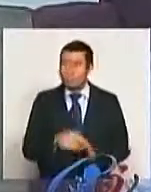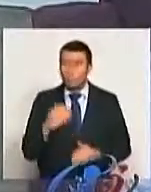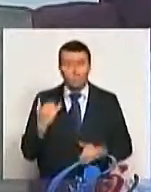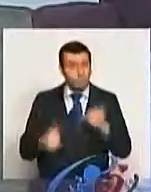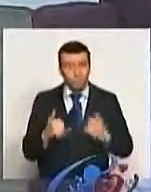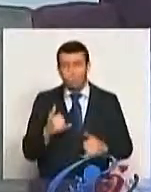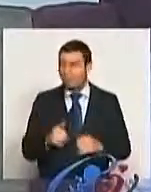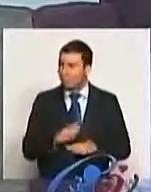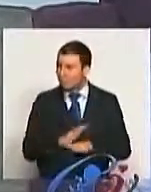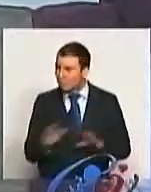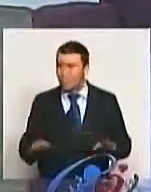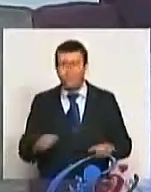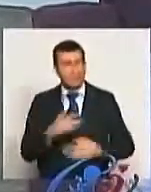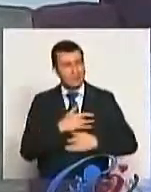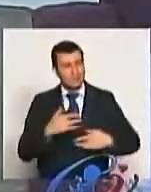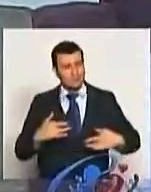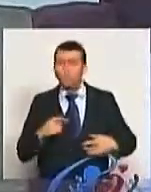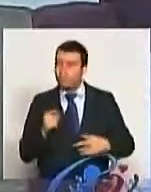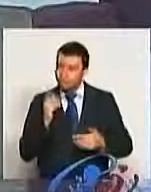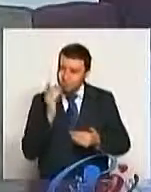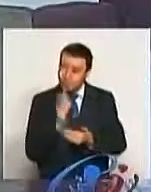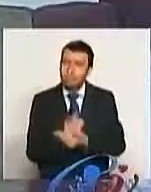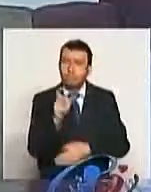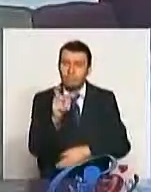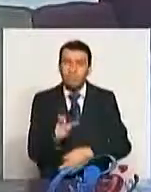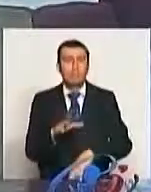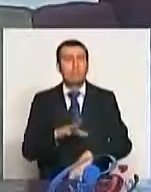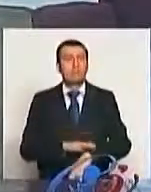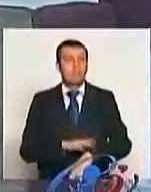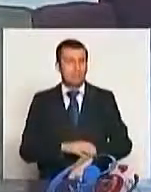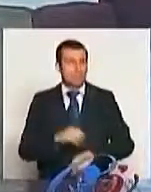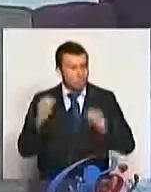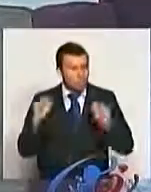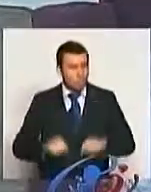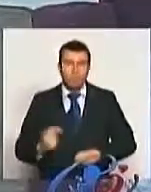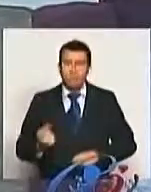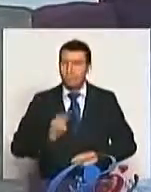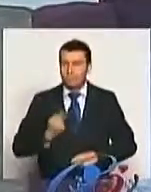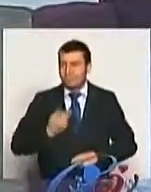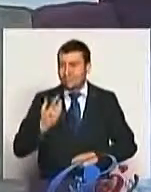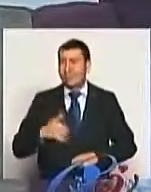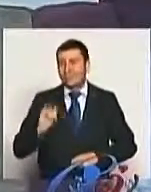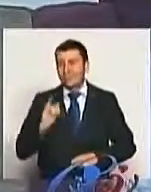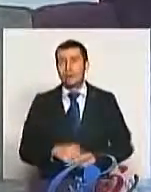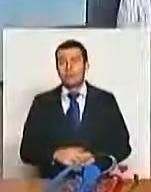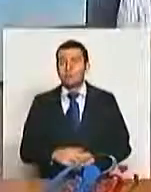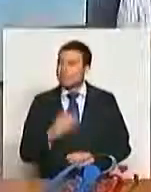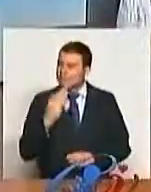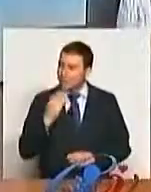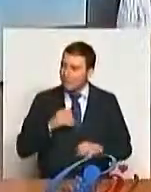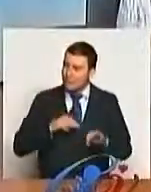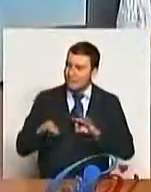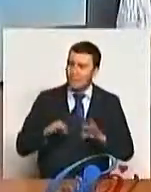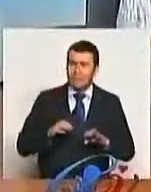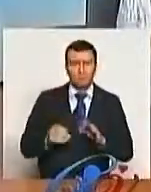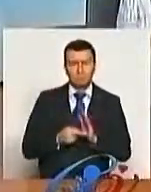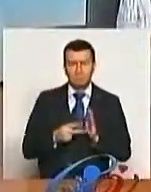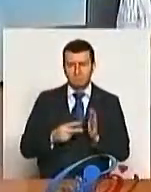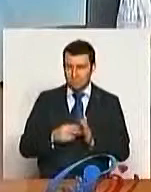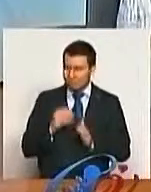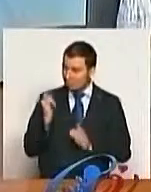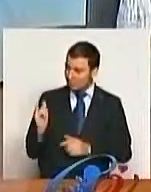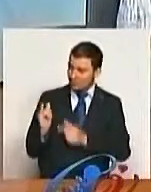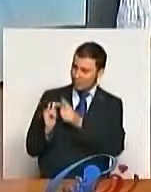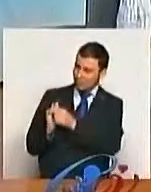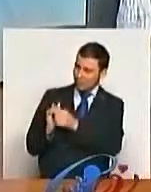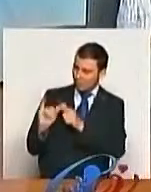con la salud, y es mejor que esto lo aclaren directamente con sus médicos. Expliquemos un poco el tema de la ligadura mientras quien